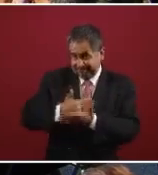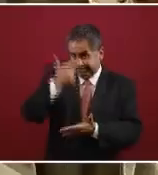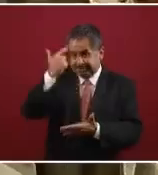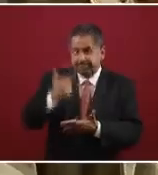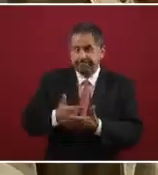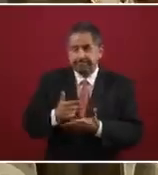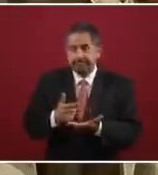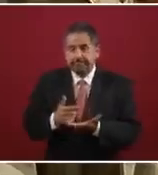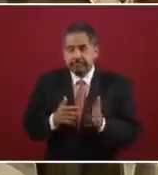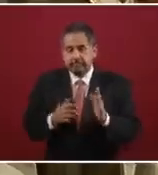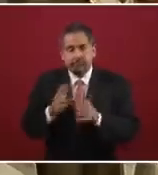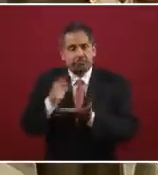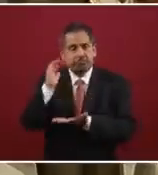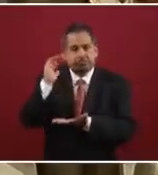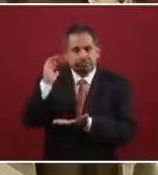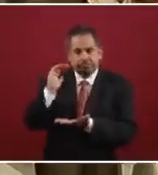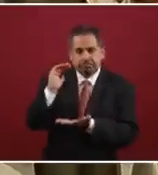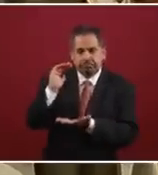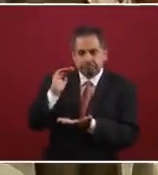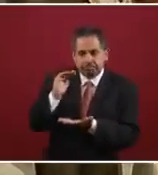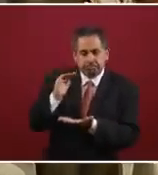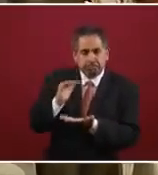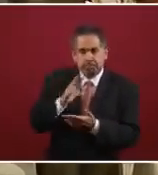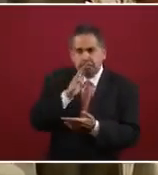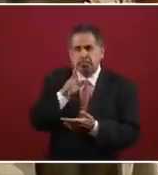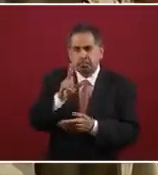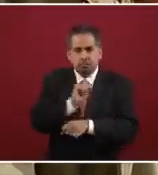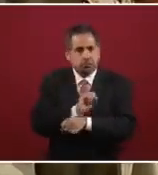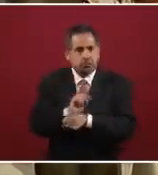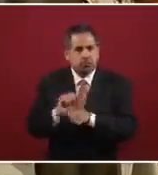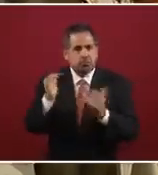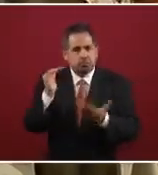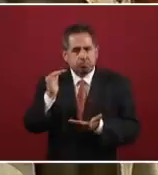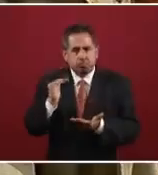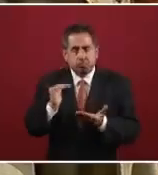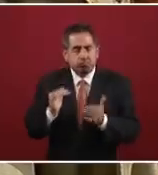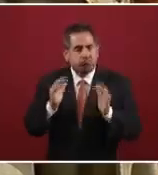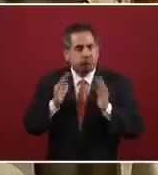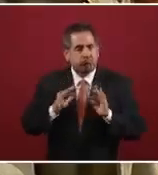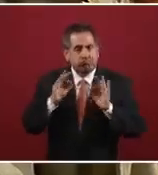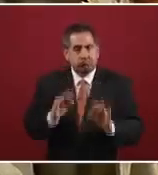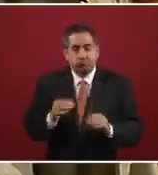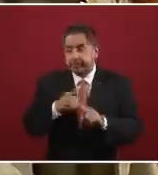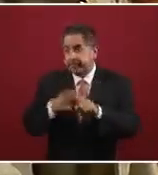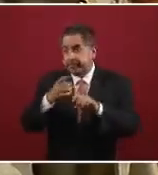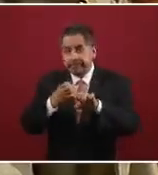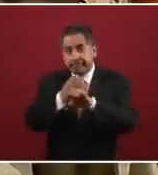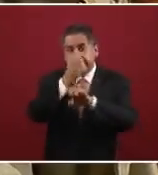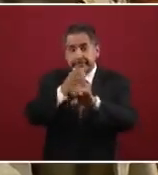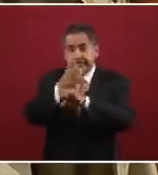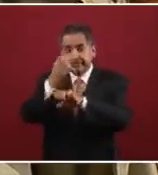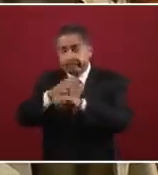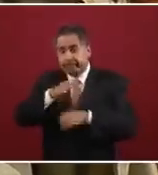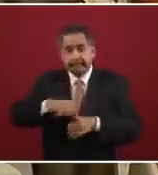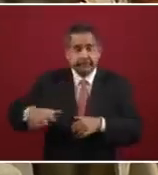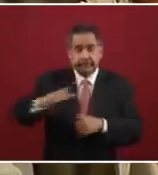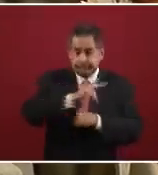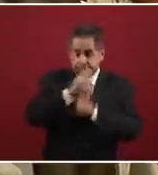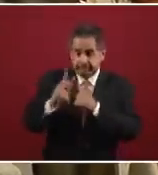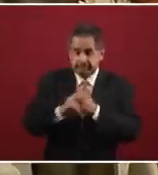bajando sinaloa está bajando la violencia de tantos de tantos estados y de tantos municipios de todo el país